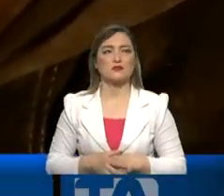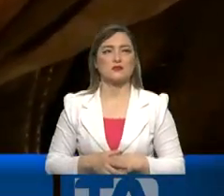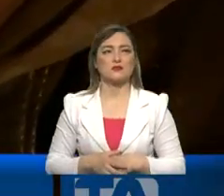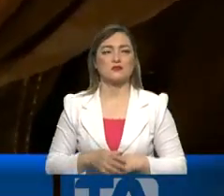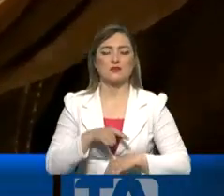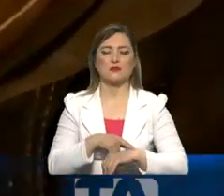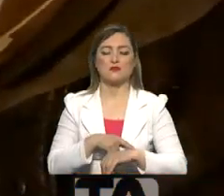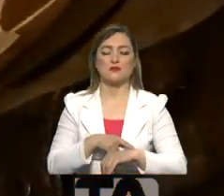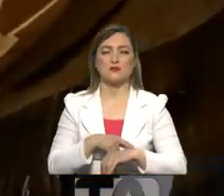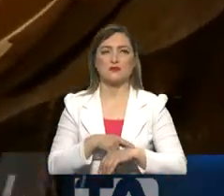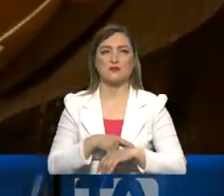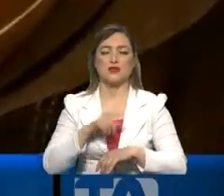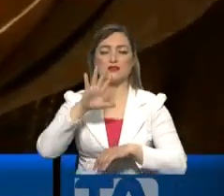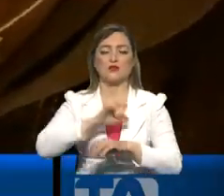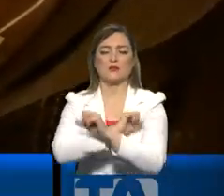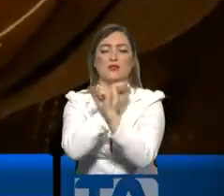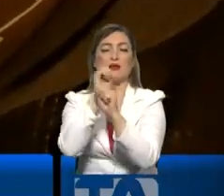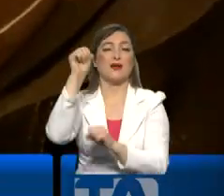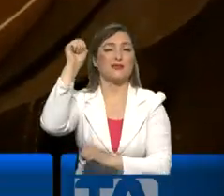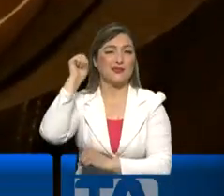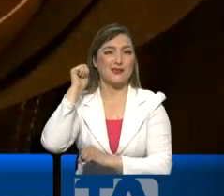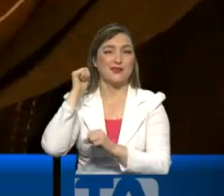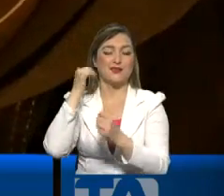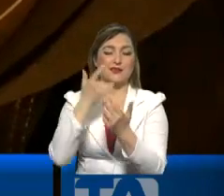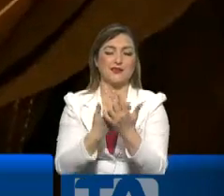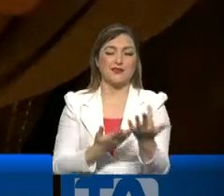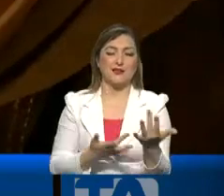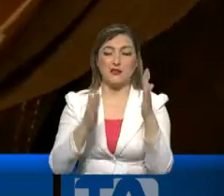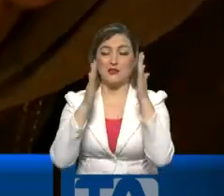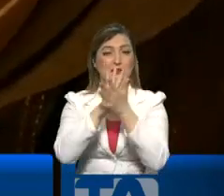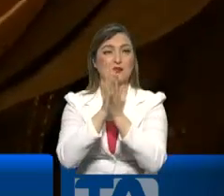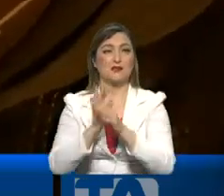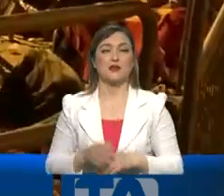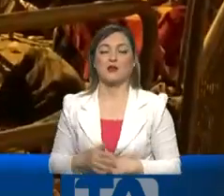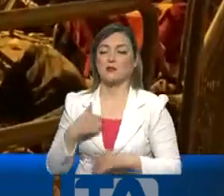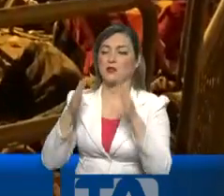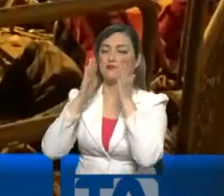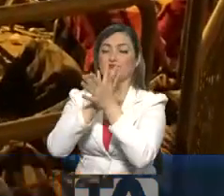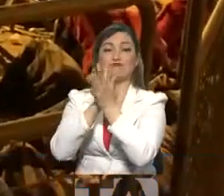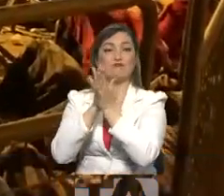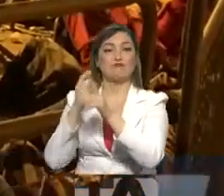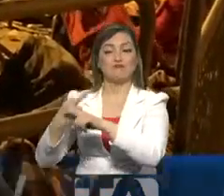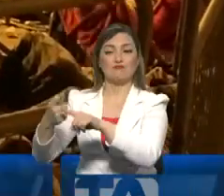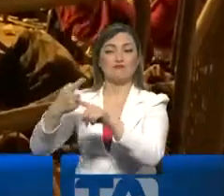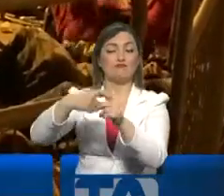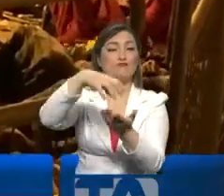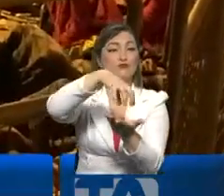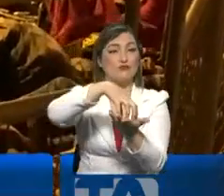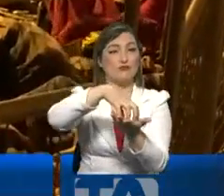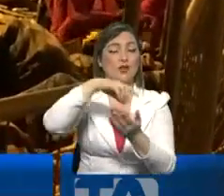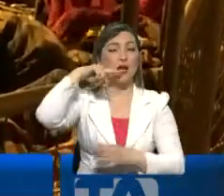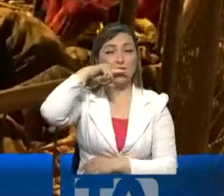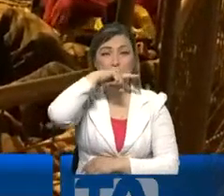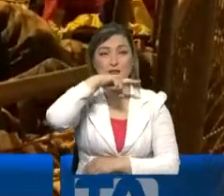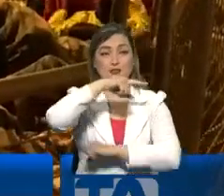desde ayer, a las 5 de la mañana. ¿No han logrado ser atendidos todavía? No. Son de diferentes provincias, como Cañar